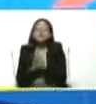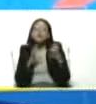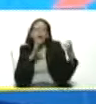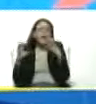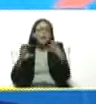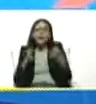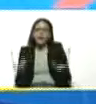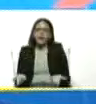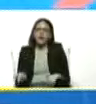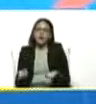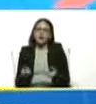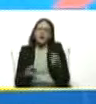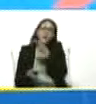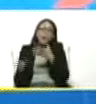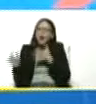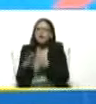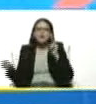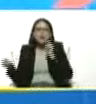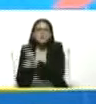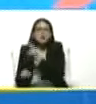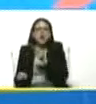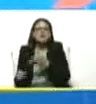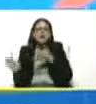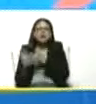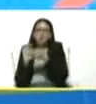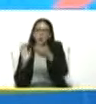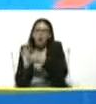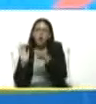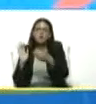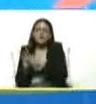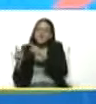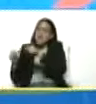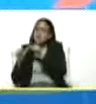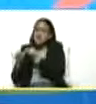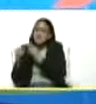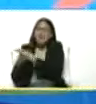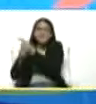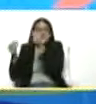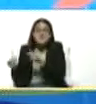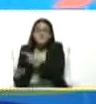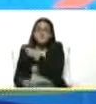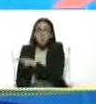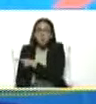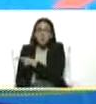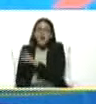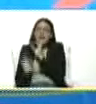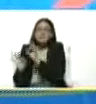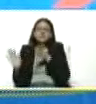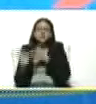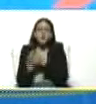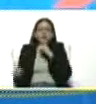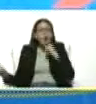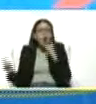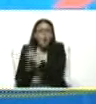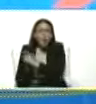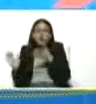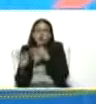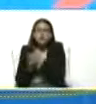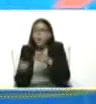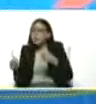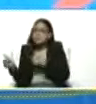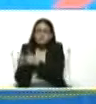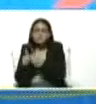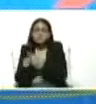Y les ha ido muy mal. Y si siguen en ese camino de una guerra, de sembrar odio e intolerancia, les va a ir